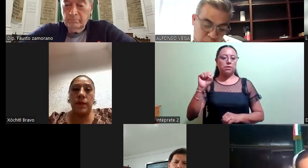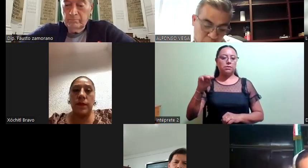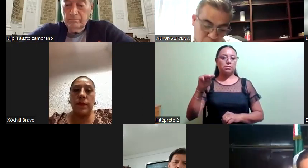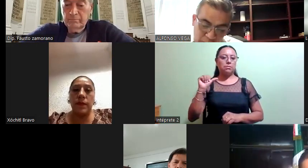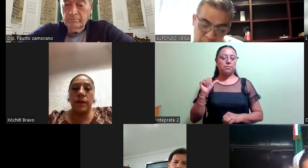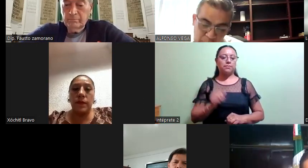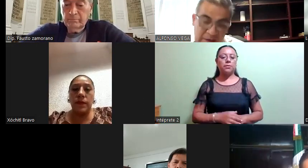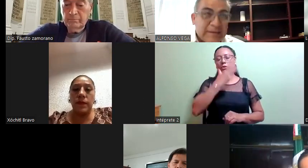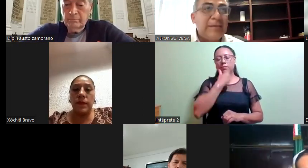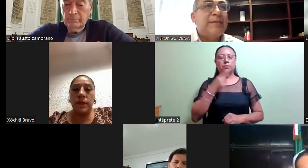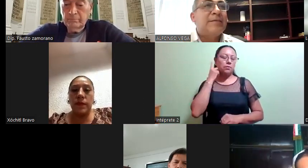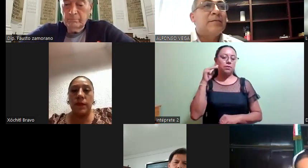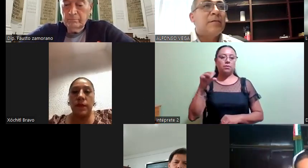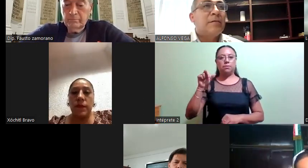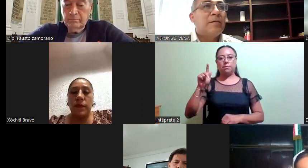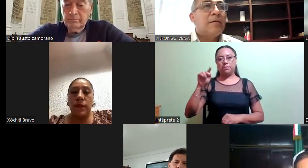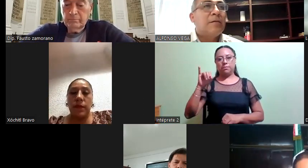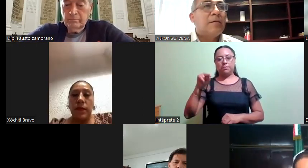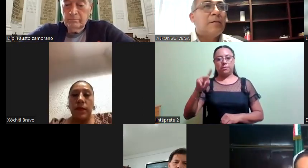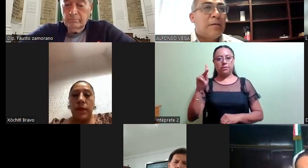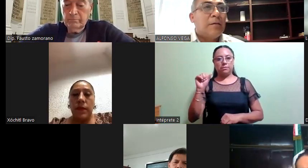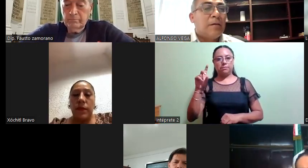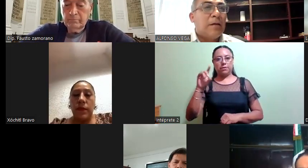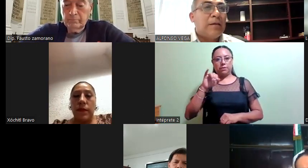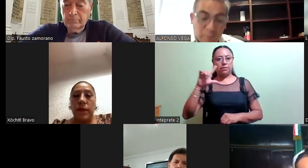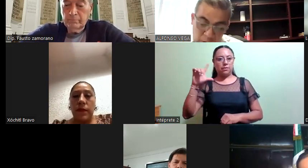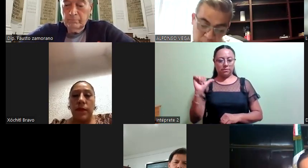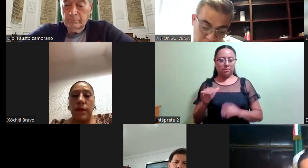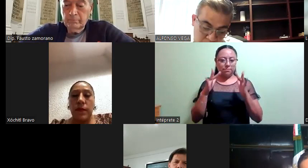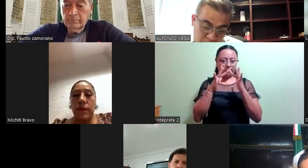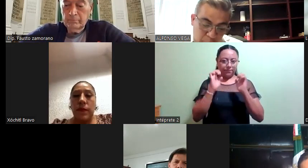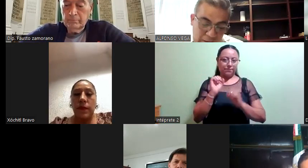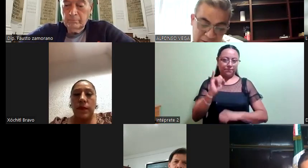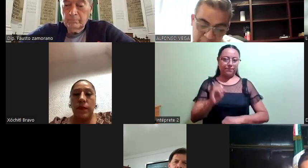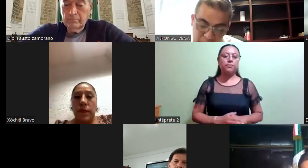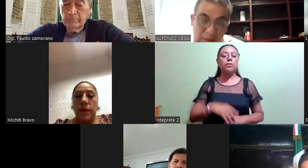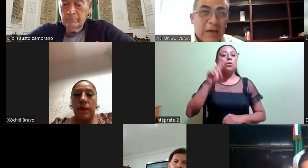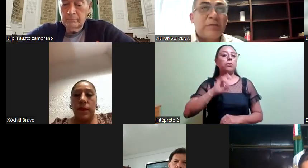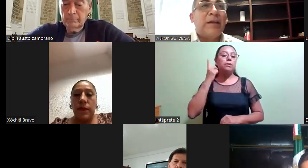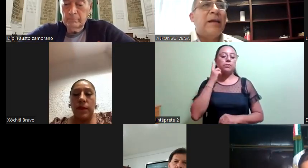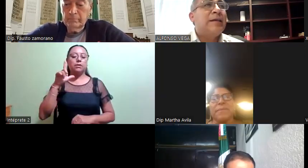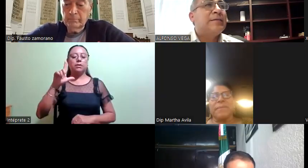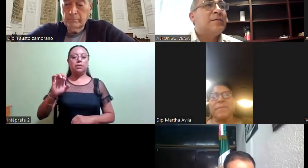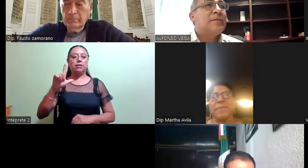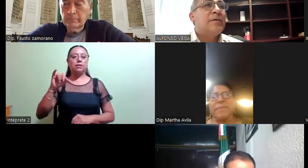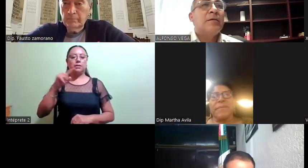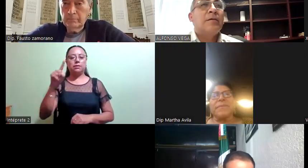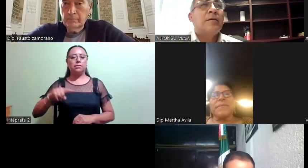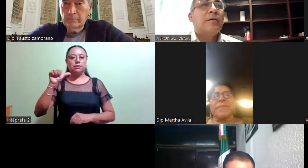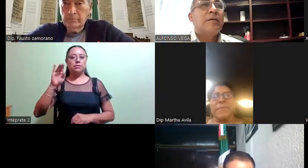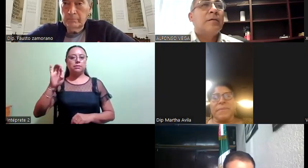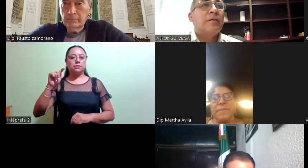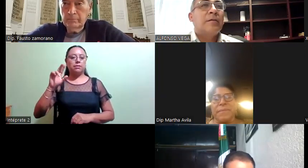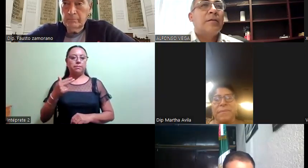Diputado José Martín Padilla Sánchez. Martín Padilla, presente. Gracias, diputado. Diputada Elizabeth Mateos Hernández.